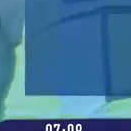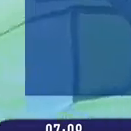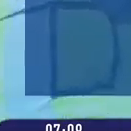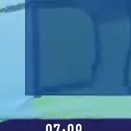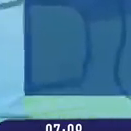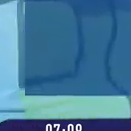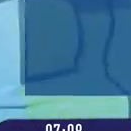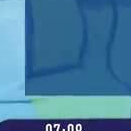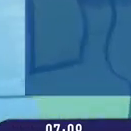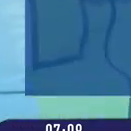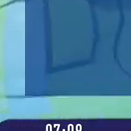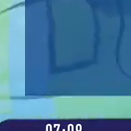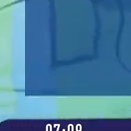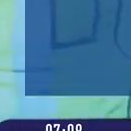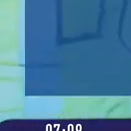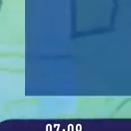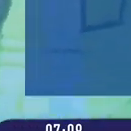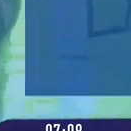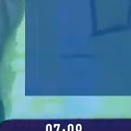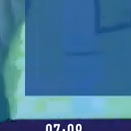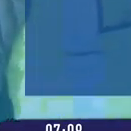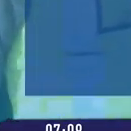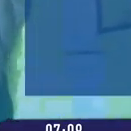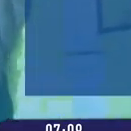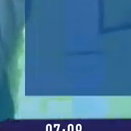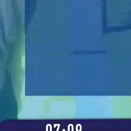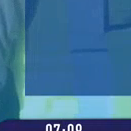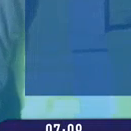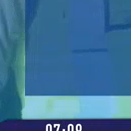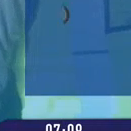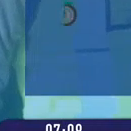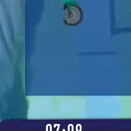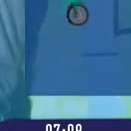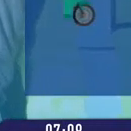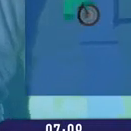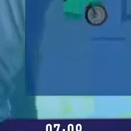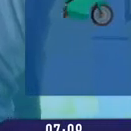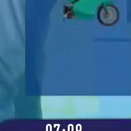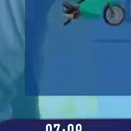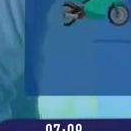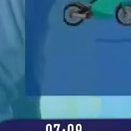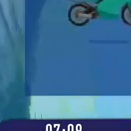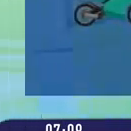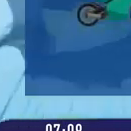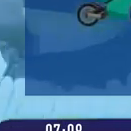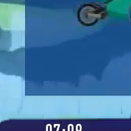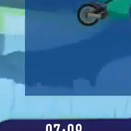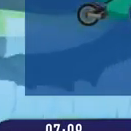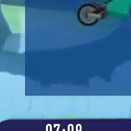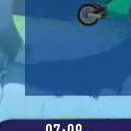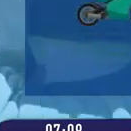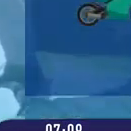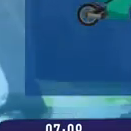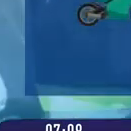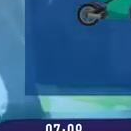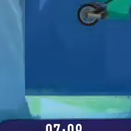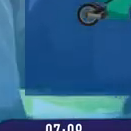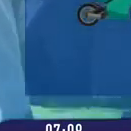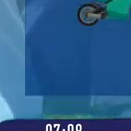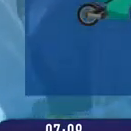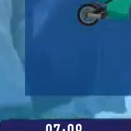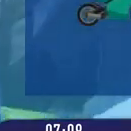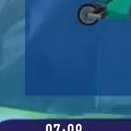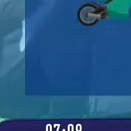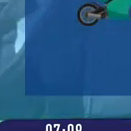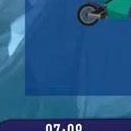Al retornar, un aumento agresivo de pacientes COVID se registró en el hospital de Pablo Arturo Suárez, pero antes el